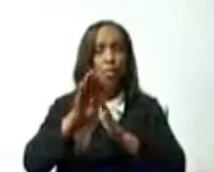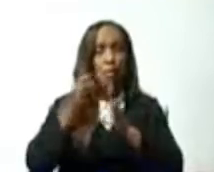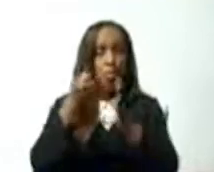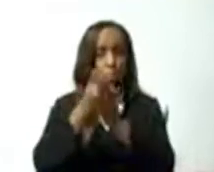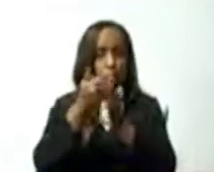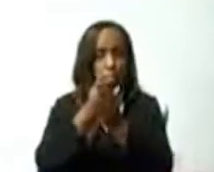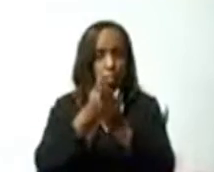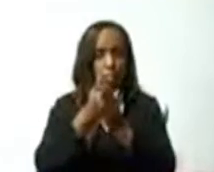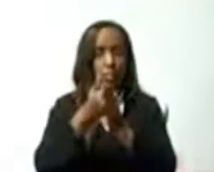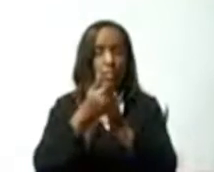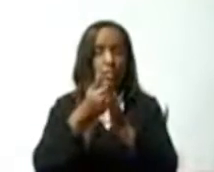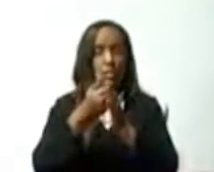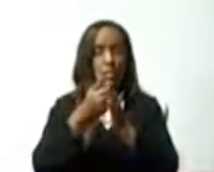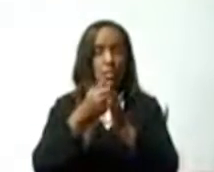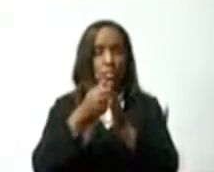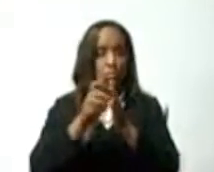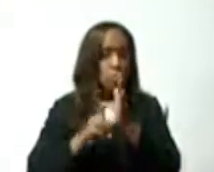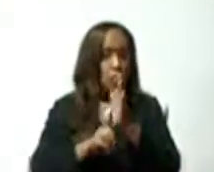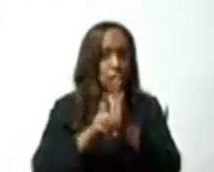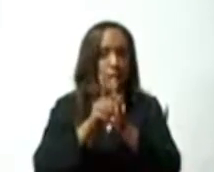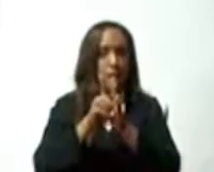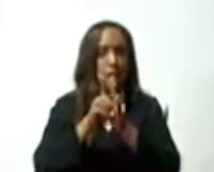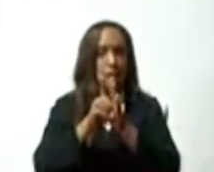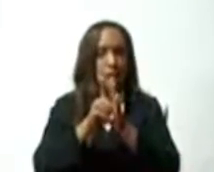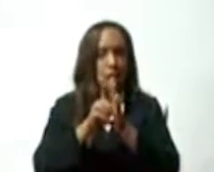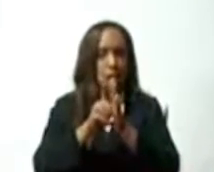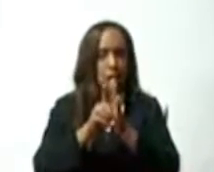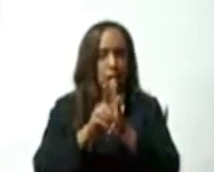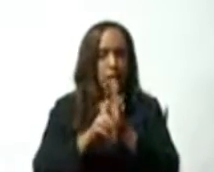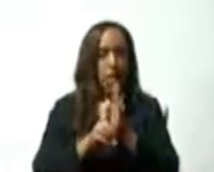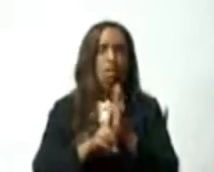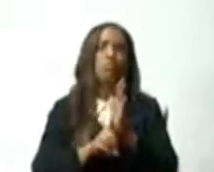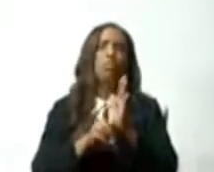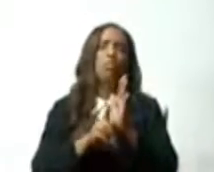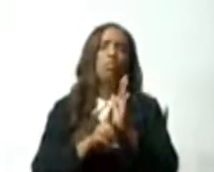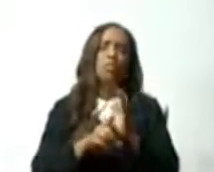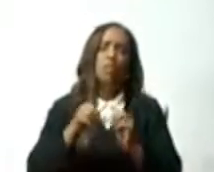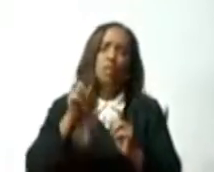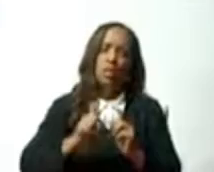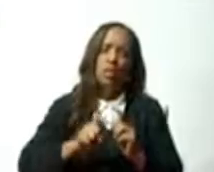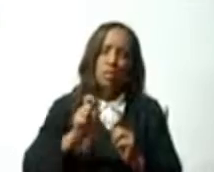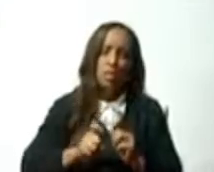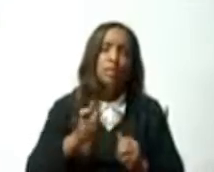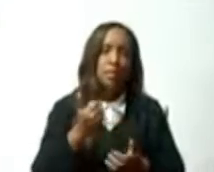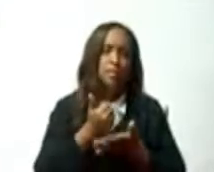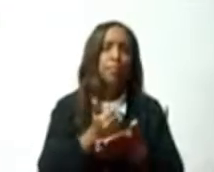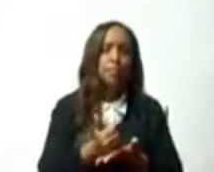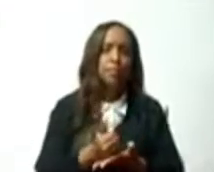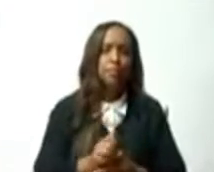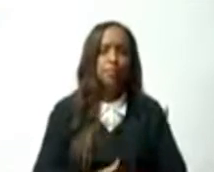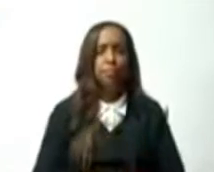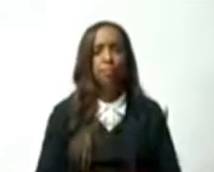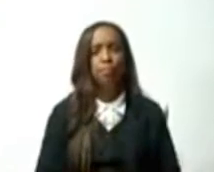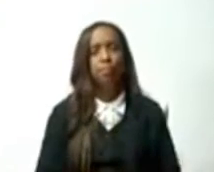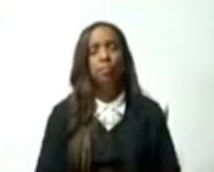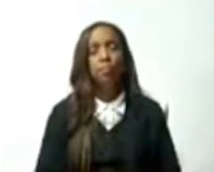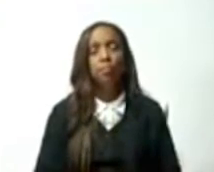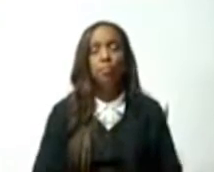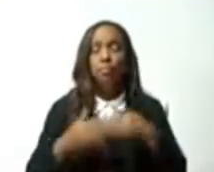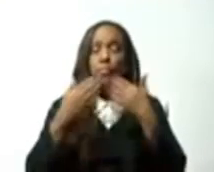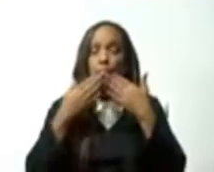Melo, por el tener a bien someter estas iniciativas. La de